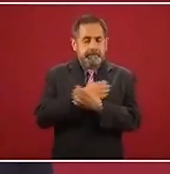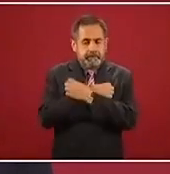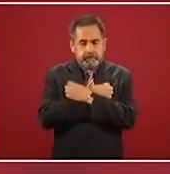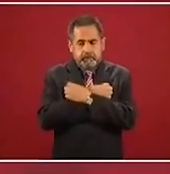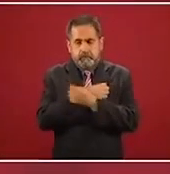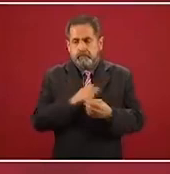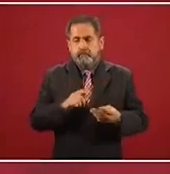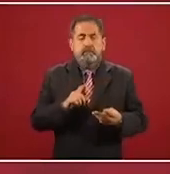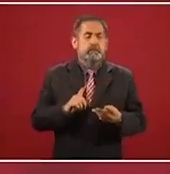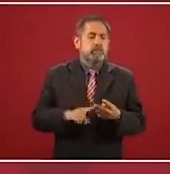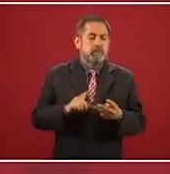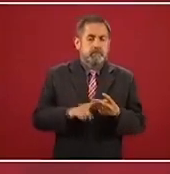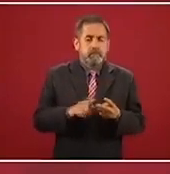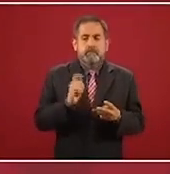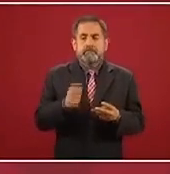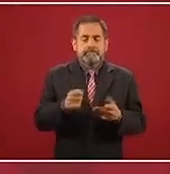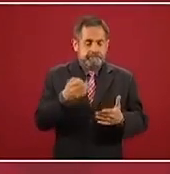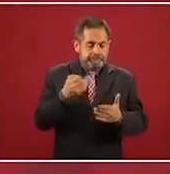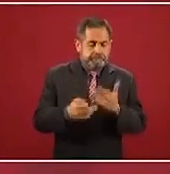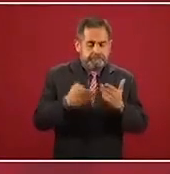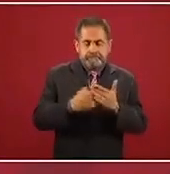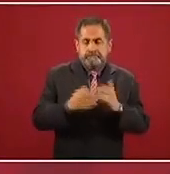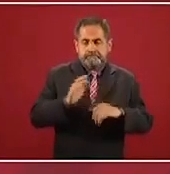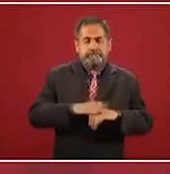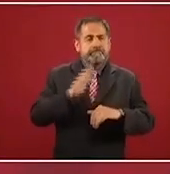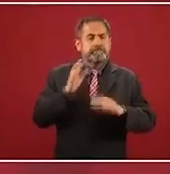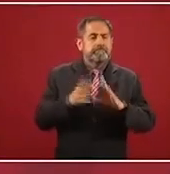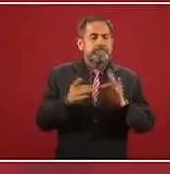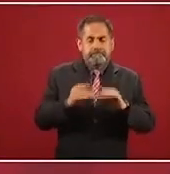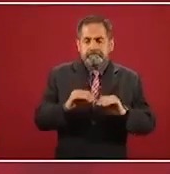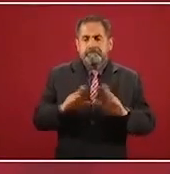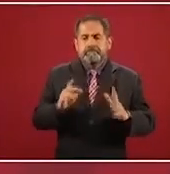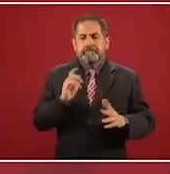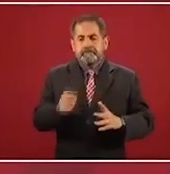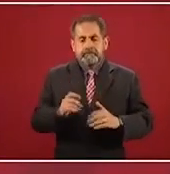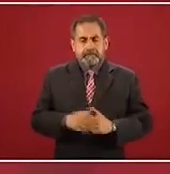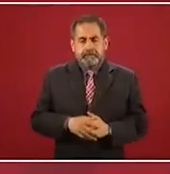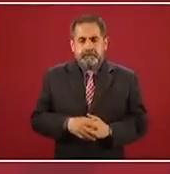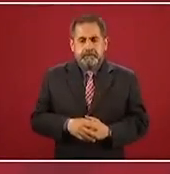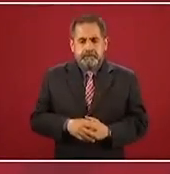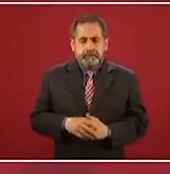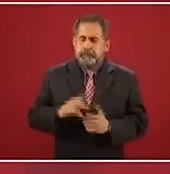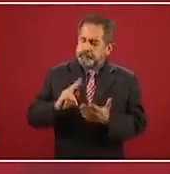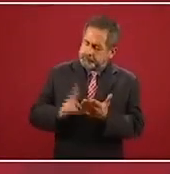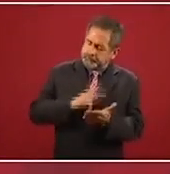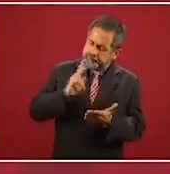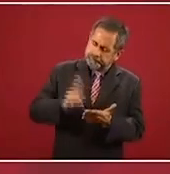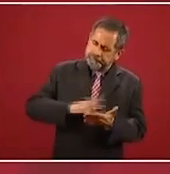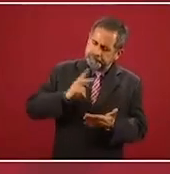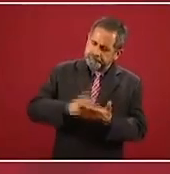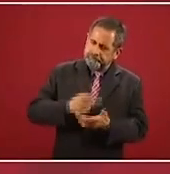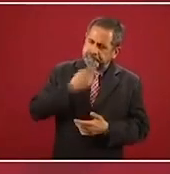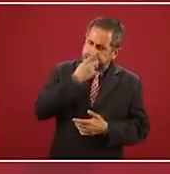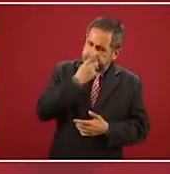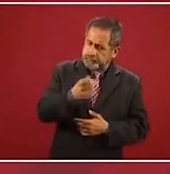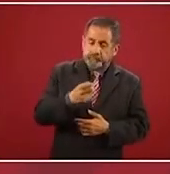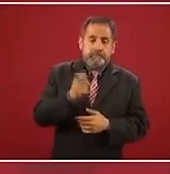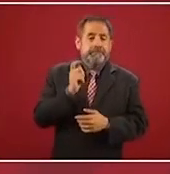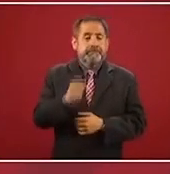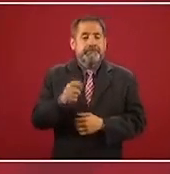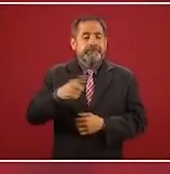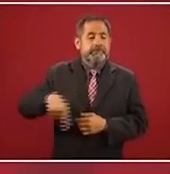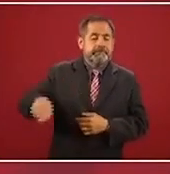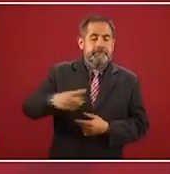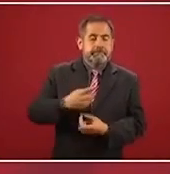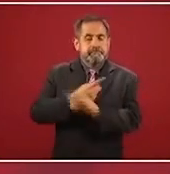educación. Hace falta también, voy a estarlo repitiendo, fortalecer